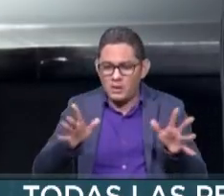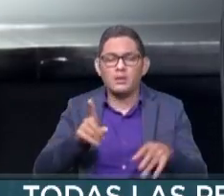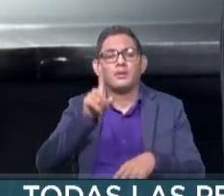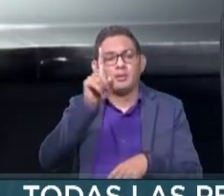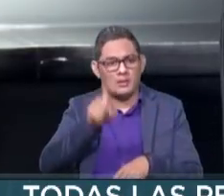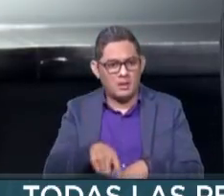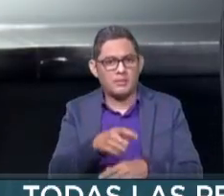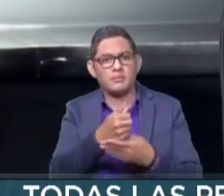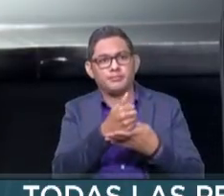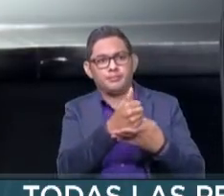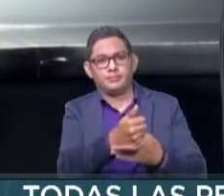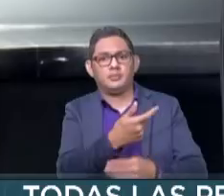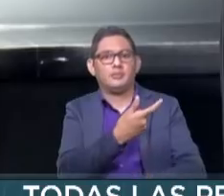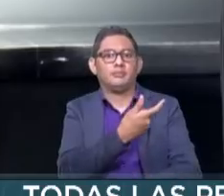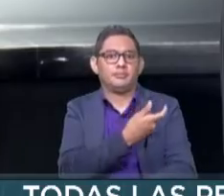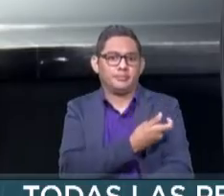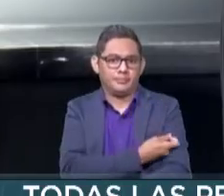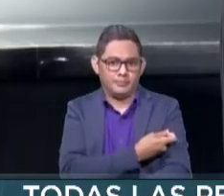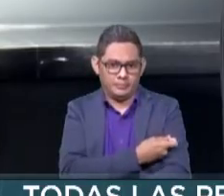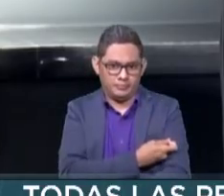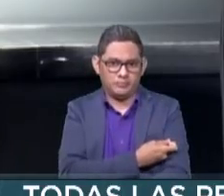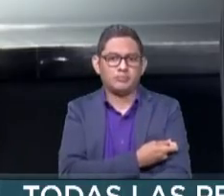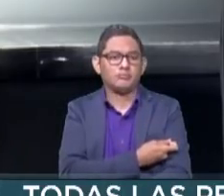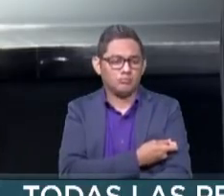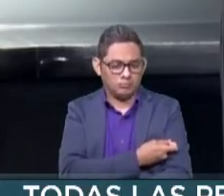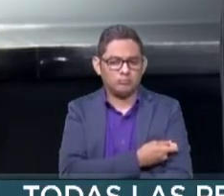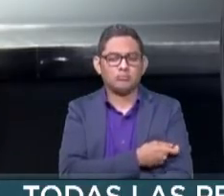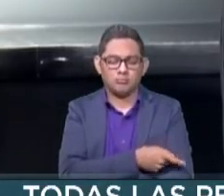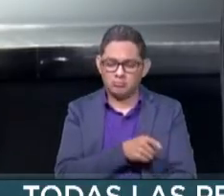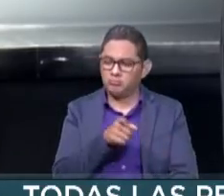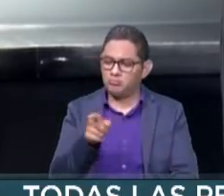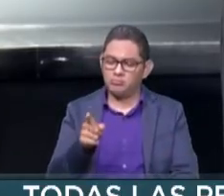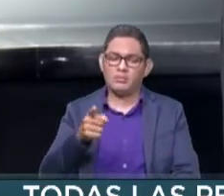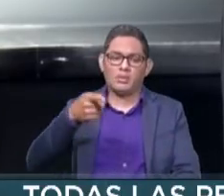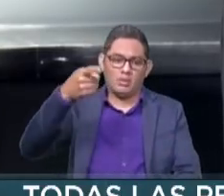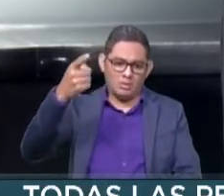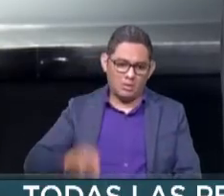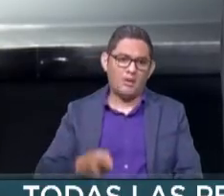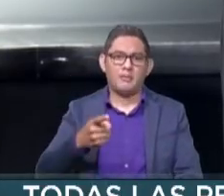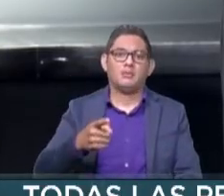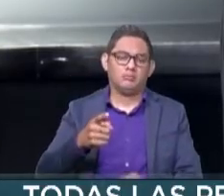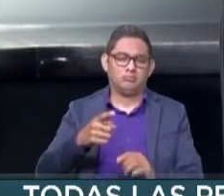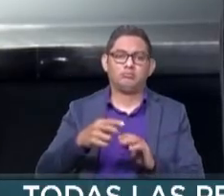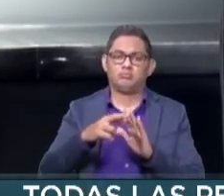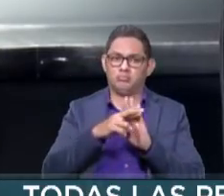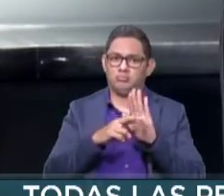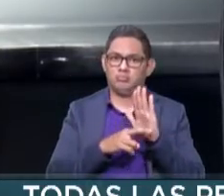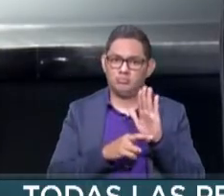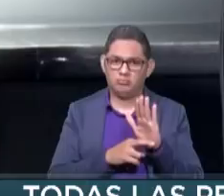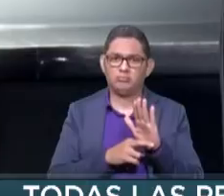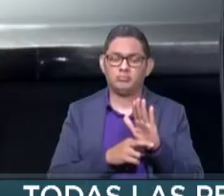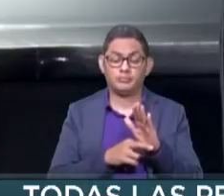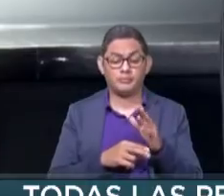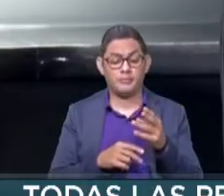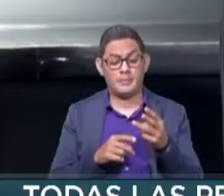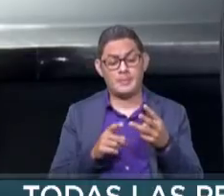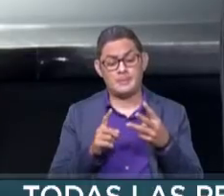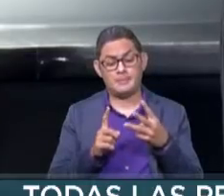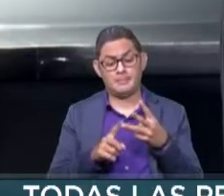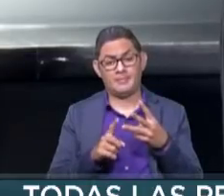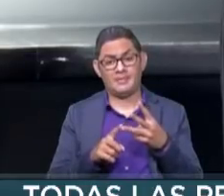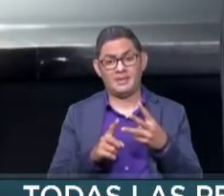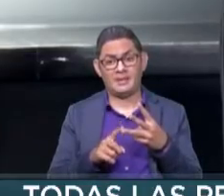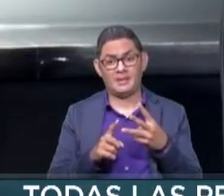vacuna, que esto debe ser una política de salud pública y que debe realizarse, como tercer punto,